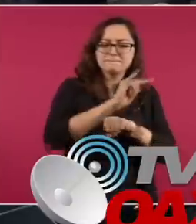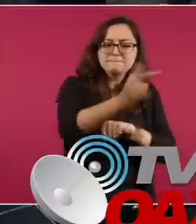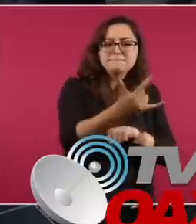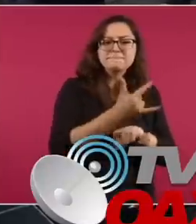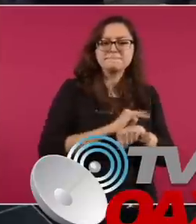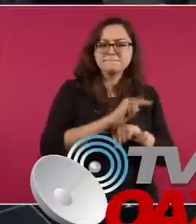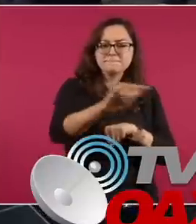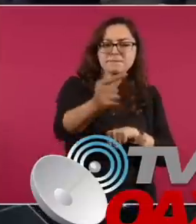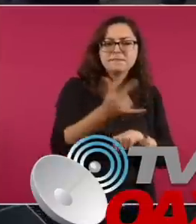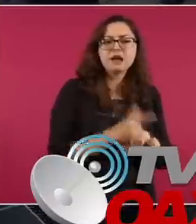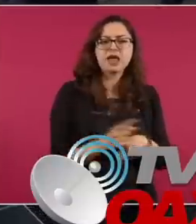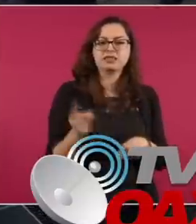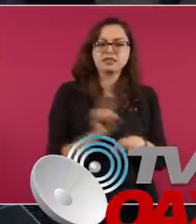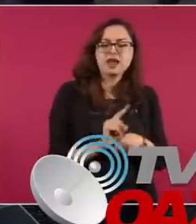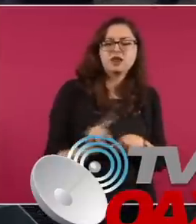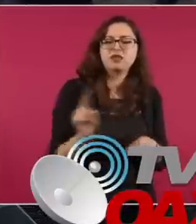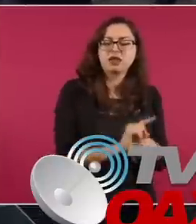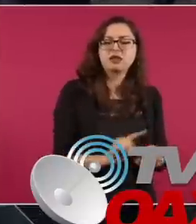diarias